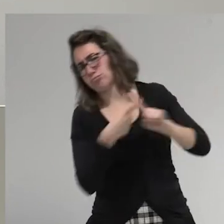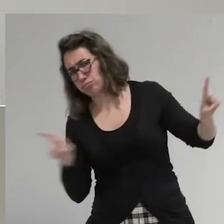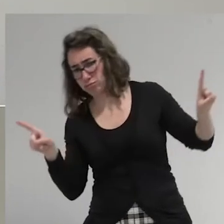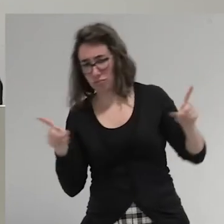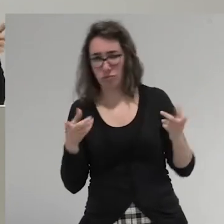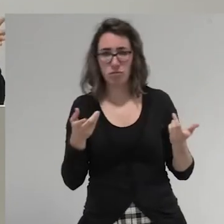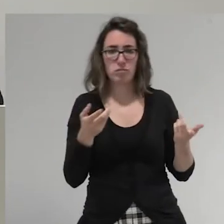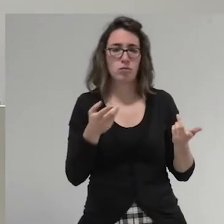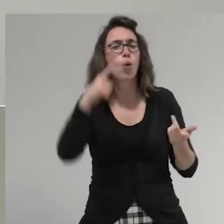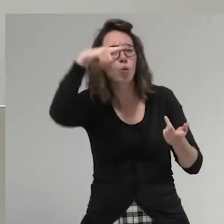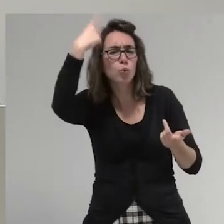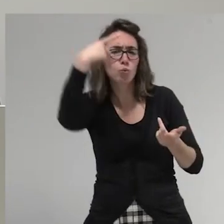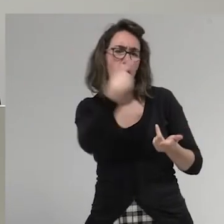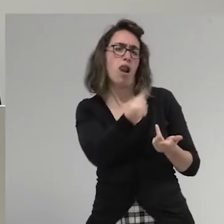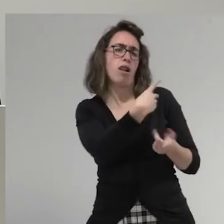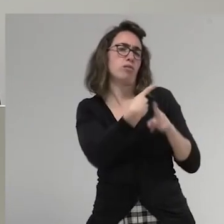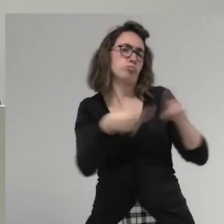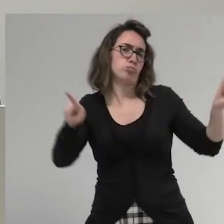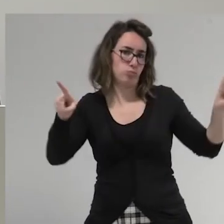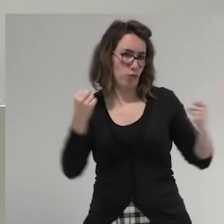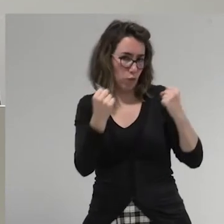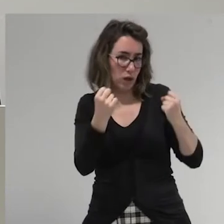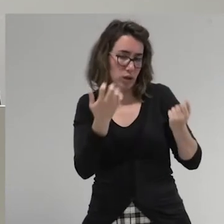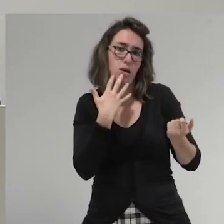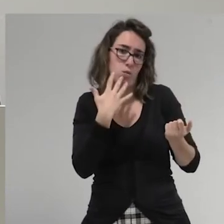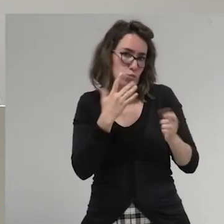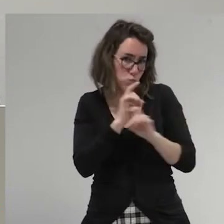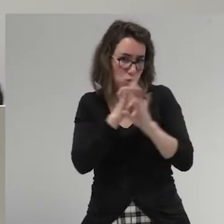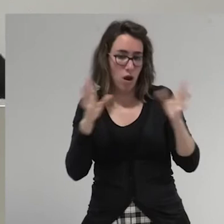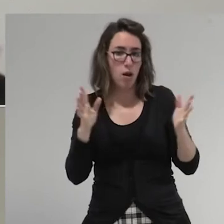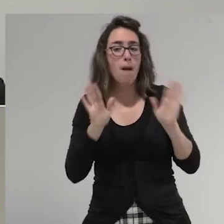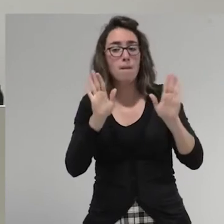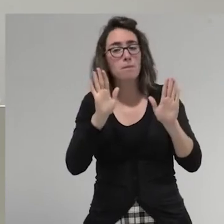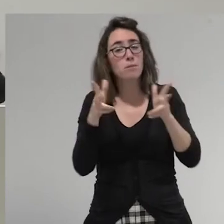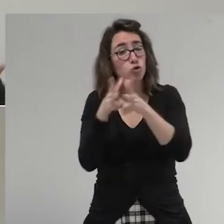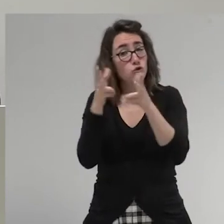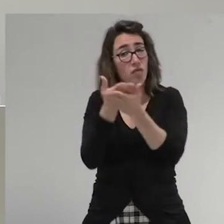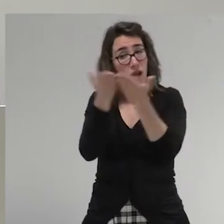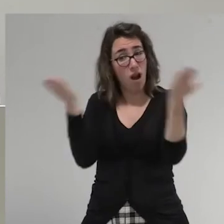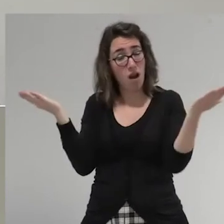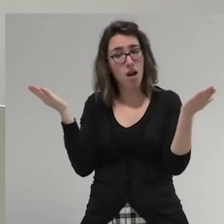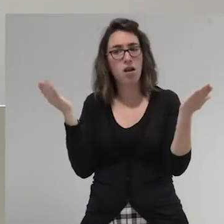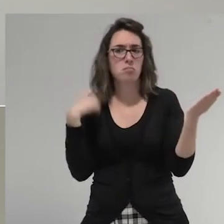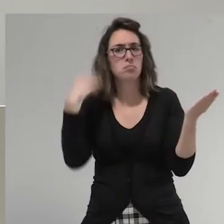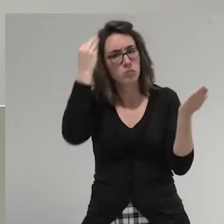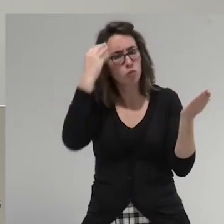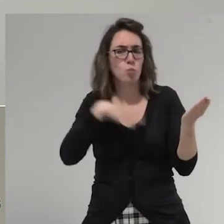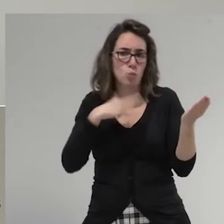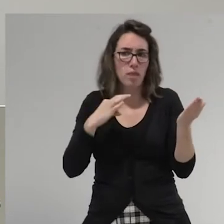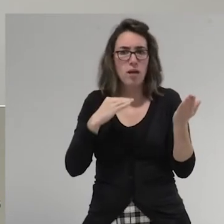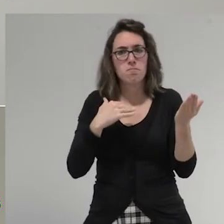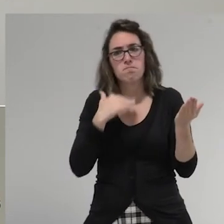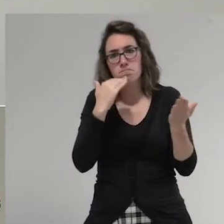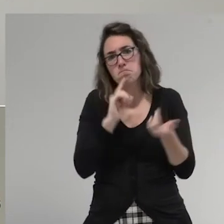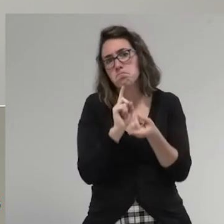ocurrir, ¿no? A nivel cultural puede ser, pero a nivel social esas cosas yo creo que se pueden ir trabajando. Creo